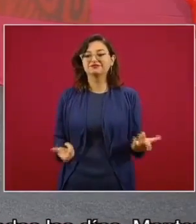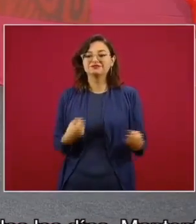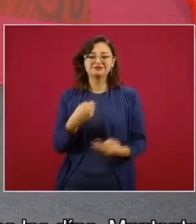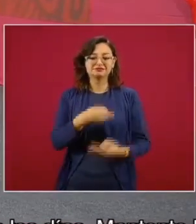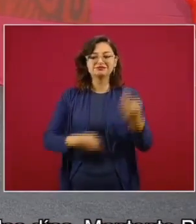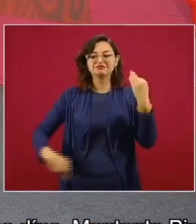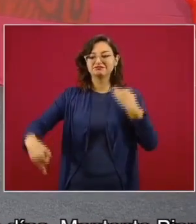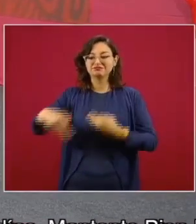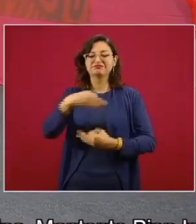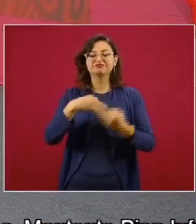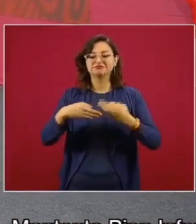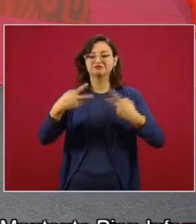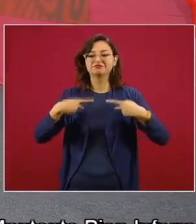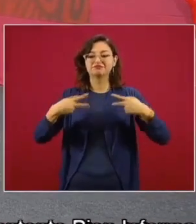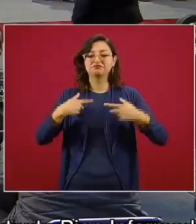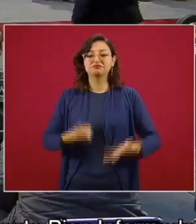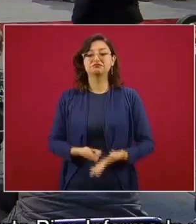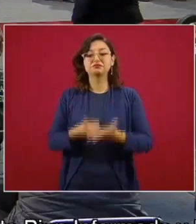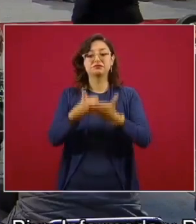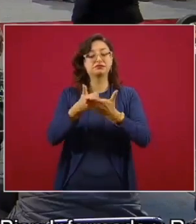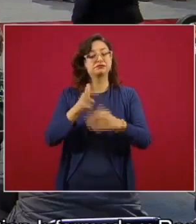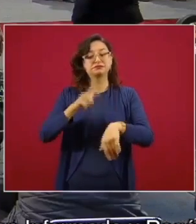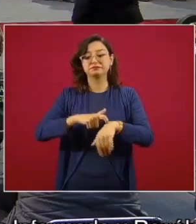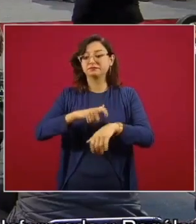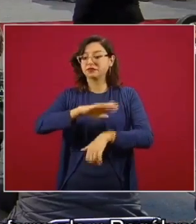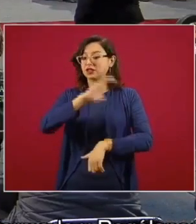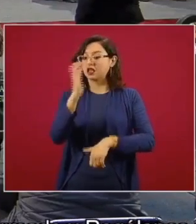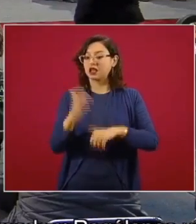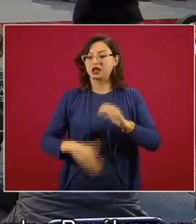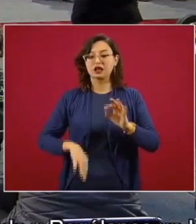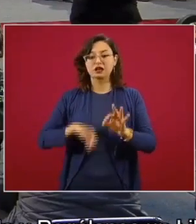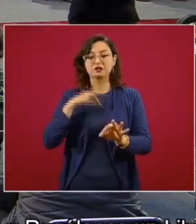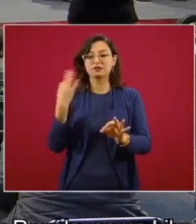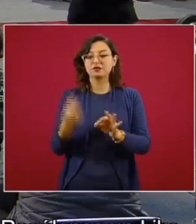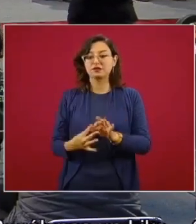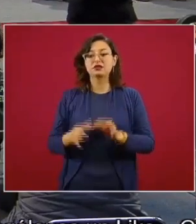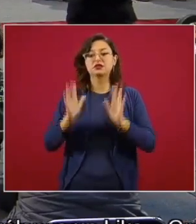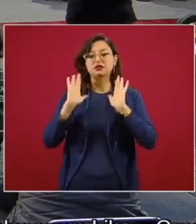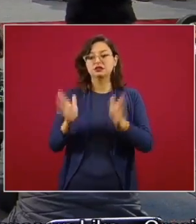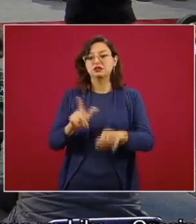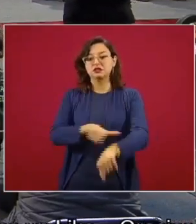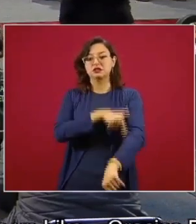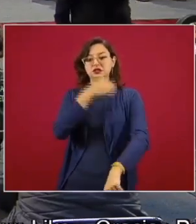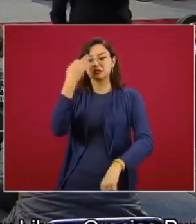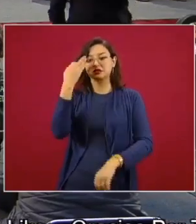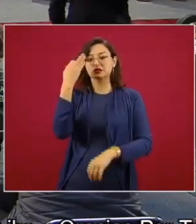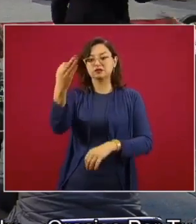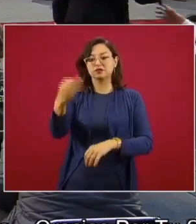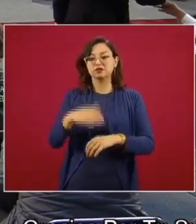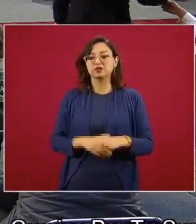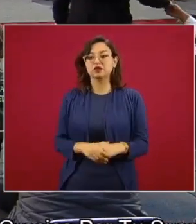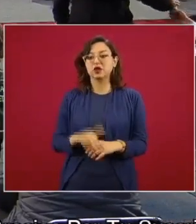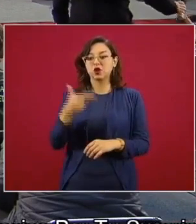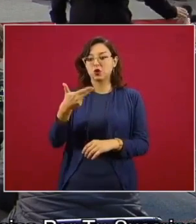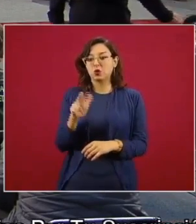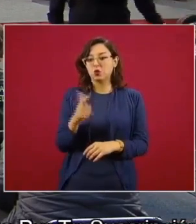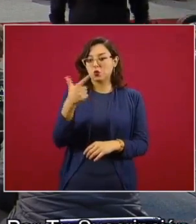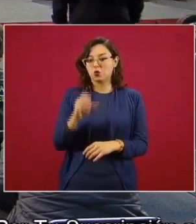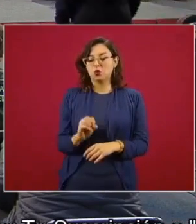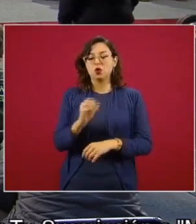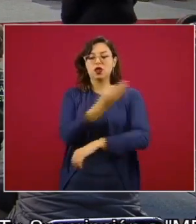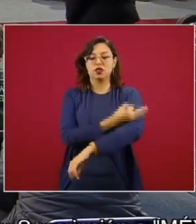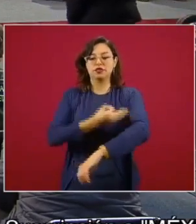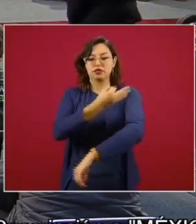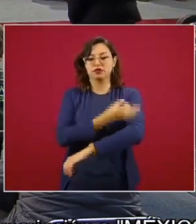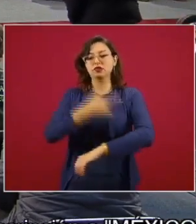mundo está ayudando. Ya vamos a terminar porque ya nos llevó mucho tiempo. Muchas gracias. Hugo va a estar por la tarde